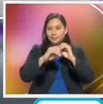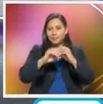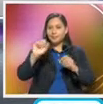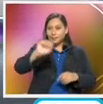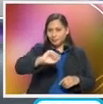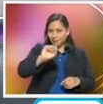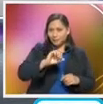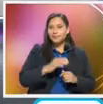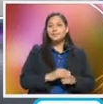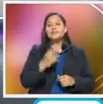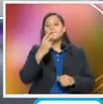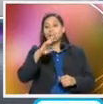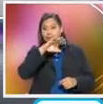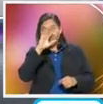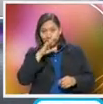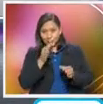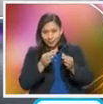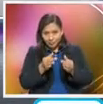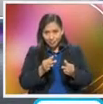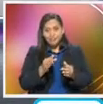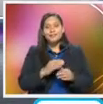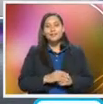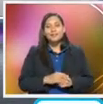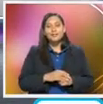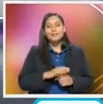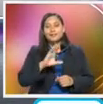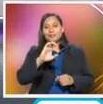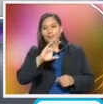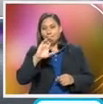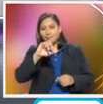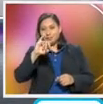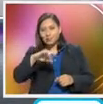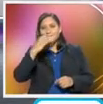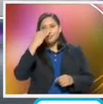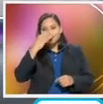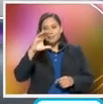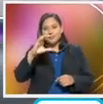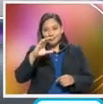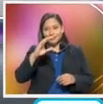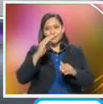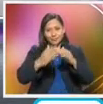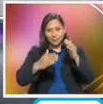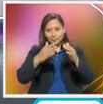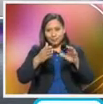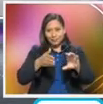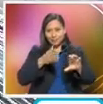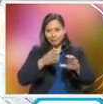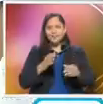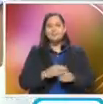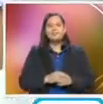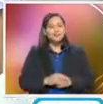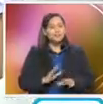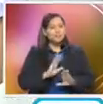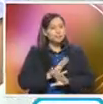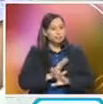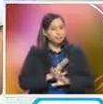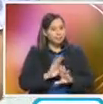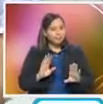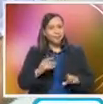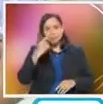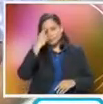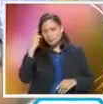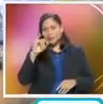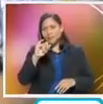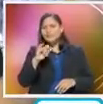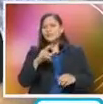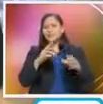al gusto, 2 Así cebollitas finas, cebollín fresco y cilantro fresco. Exactamente. Nada más. Nada más, está fácil,